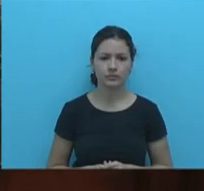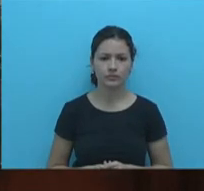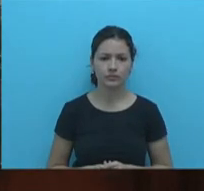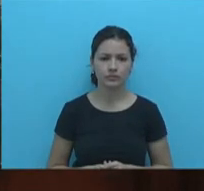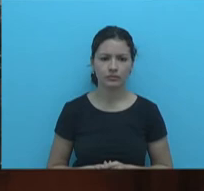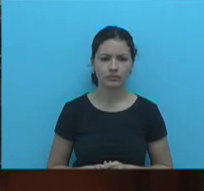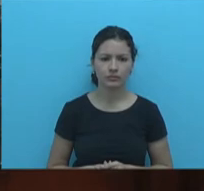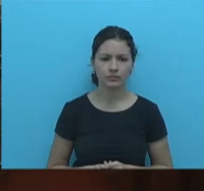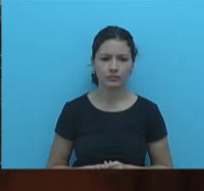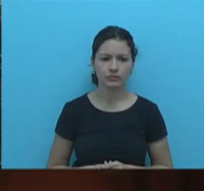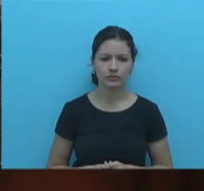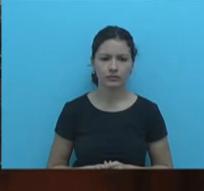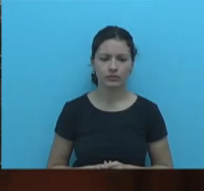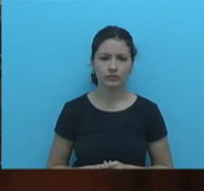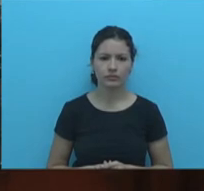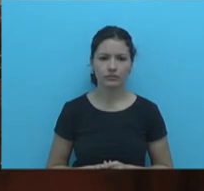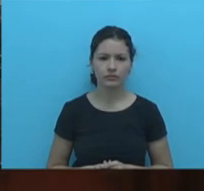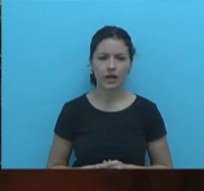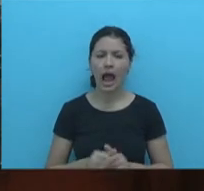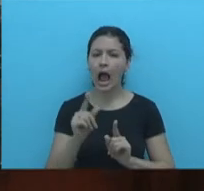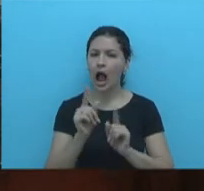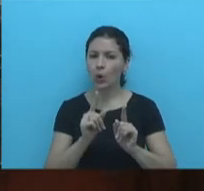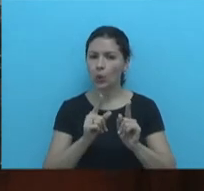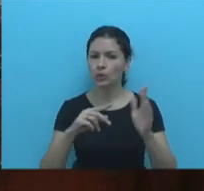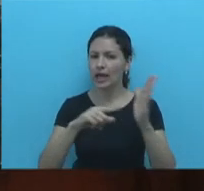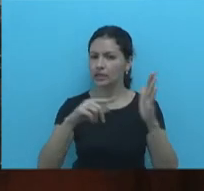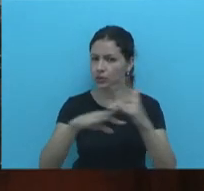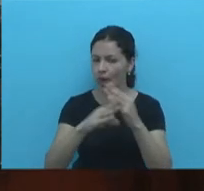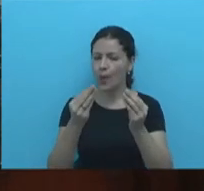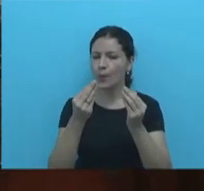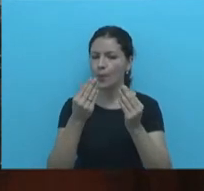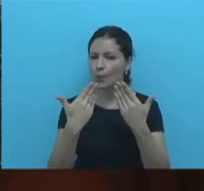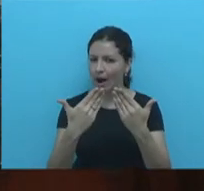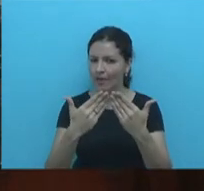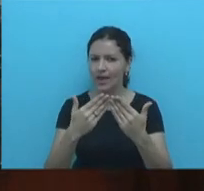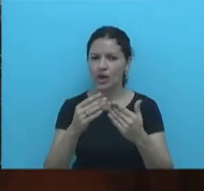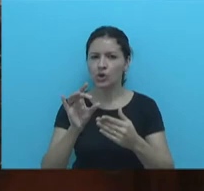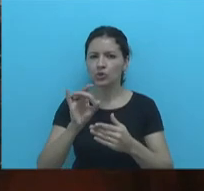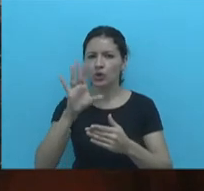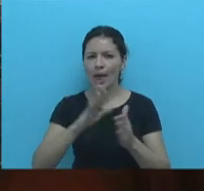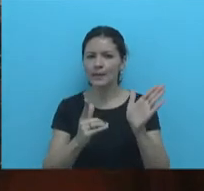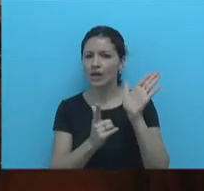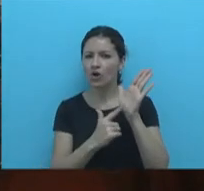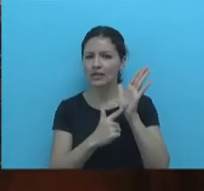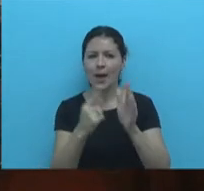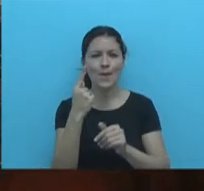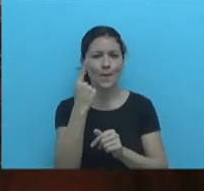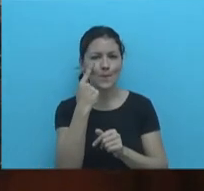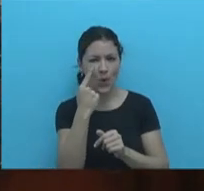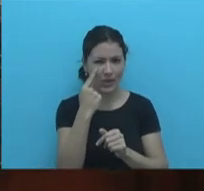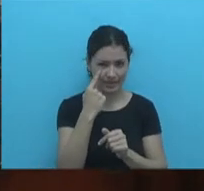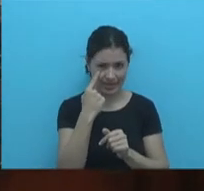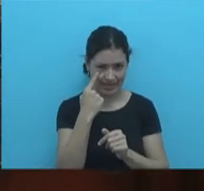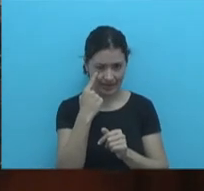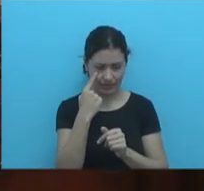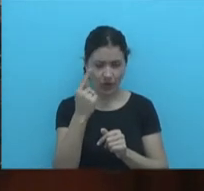en alguna localidad de la provincia una ordenanza al respecto, pero esto va a ser, lo que ustedes están haciendo